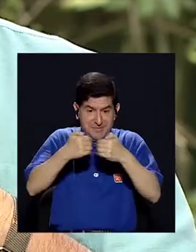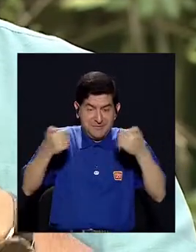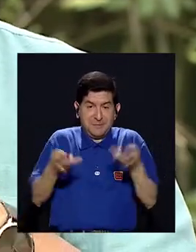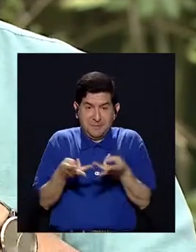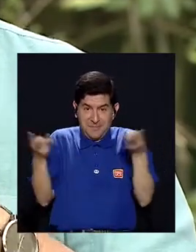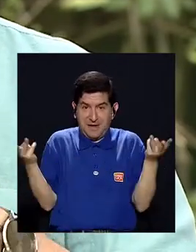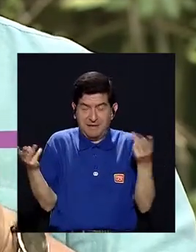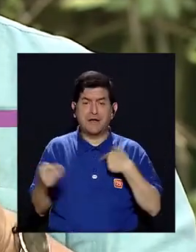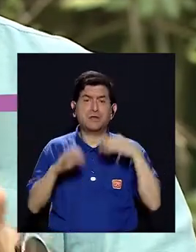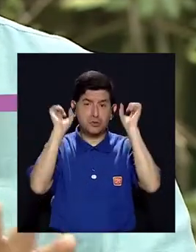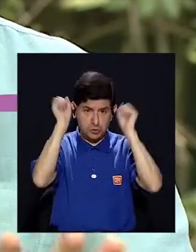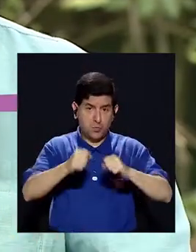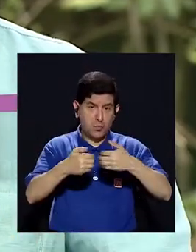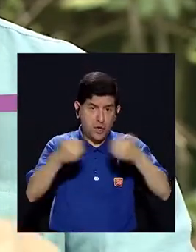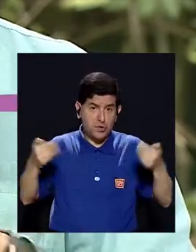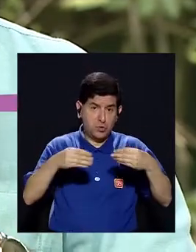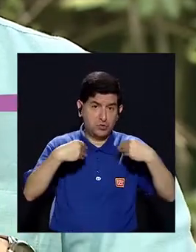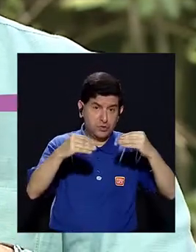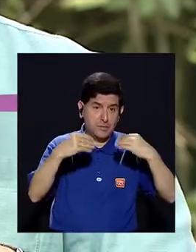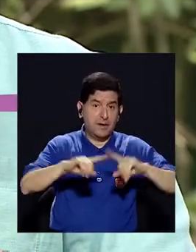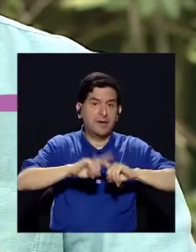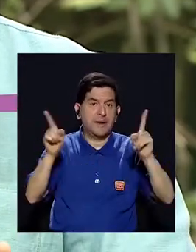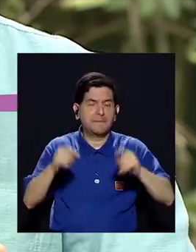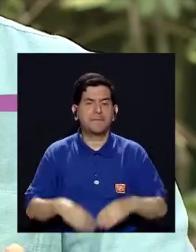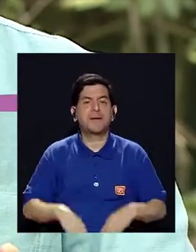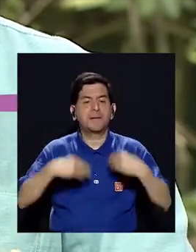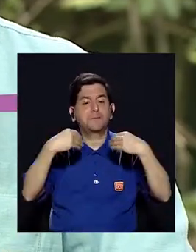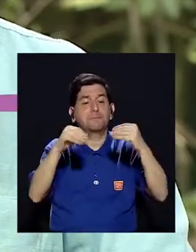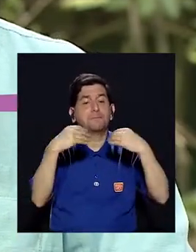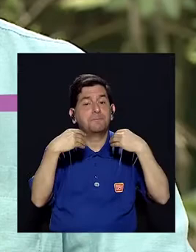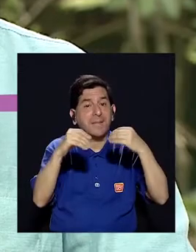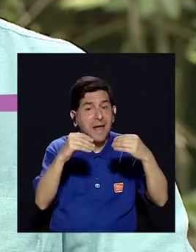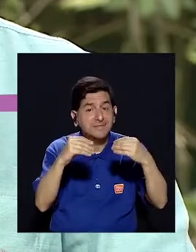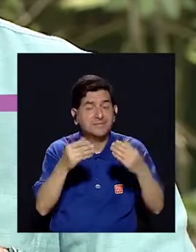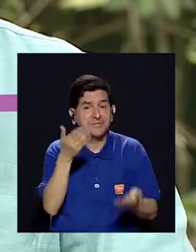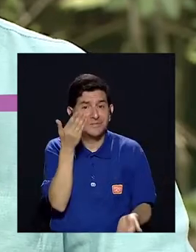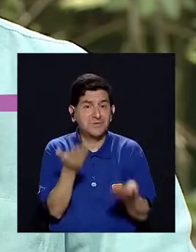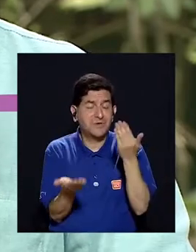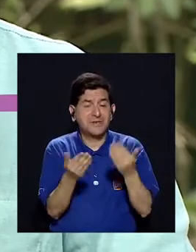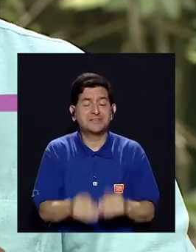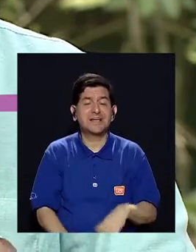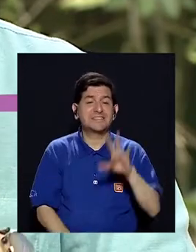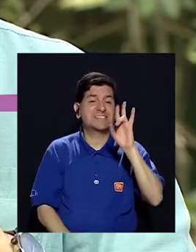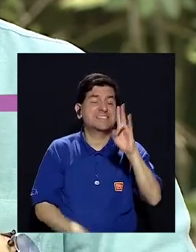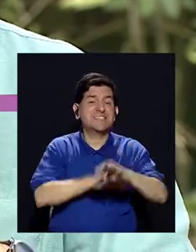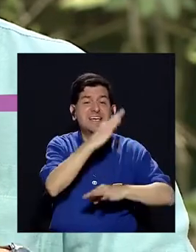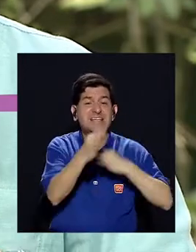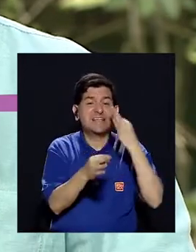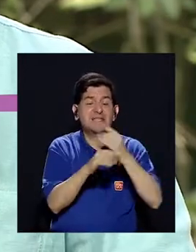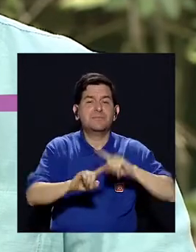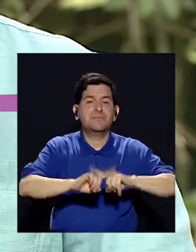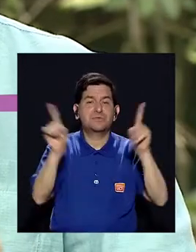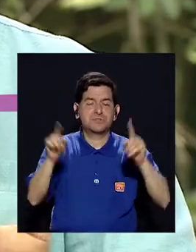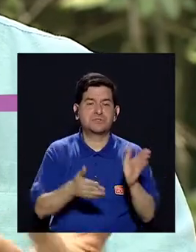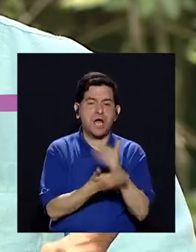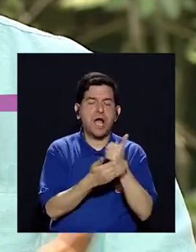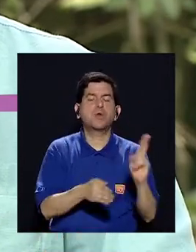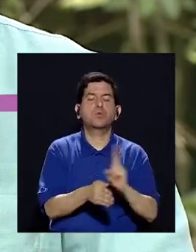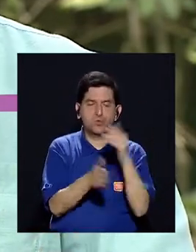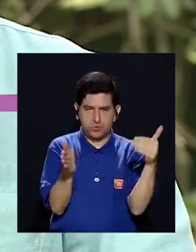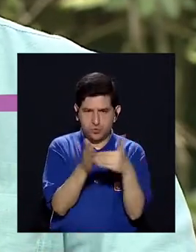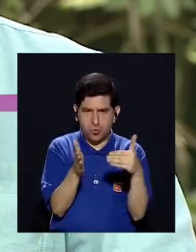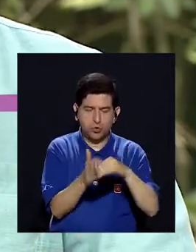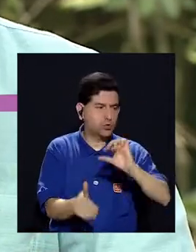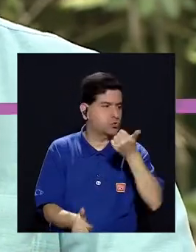separación, porque yo puedo separar los plásticos, pero hay plásticos que son, hay 7 tipos de plásticos, hay plásticos que son